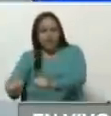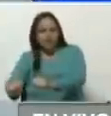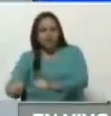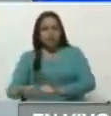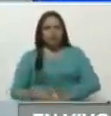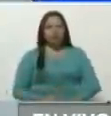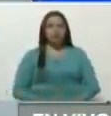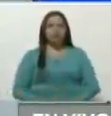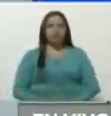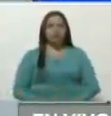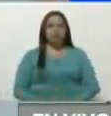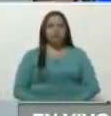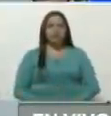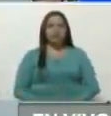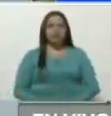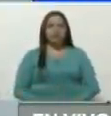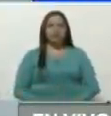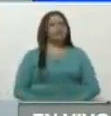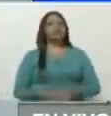capitalismo.